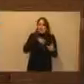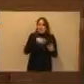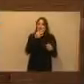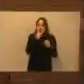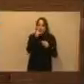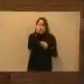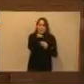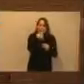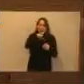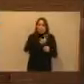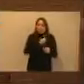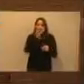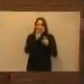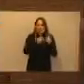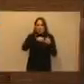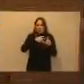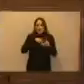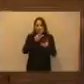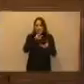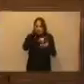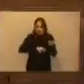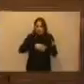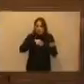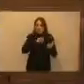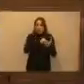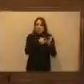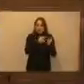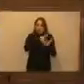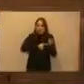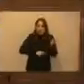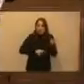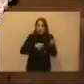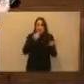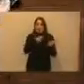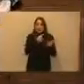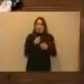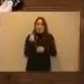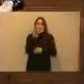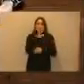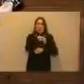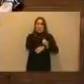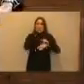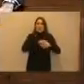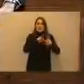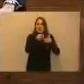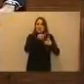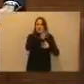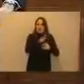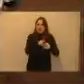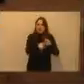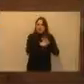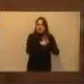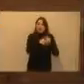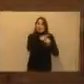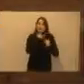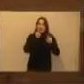siguientes personalmente. Bueno, usted lo puede comprobar también en ese proyecto de ley, que creo que todavía está colgado en el portal de transparencia. Usted puede comprobar cómo era